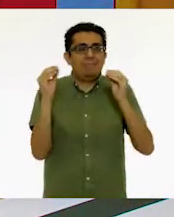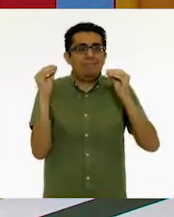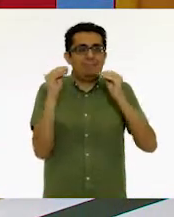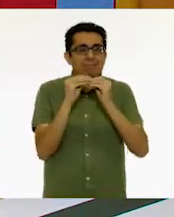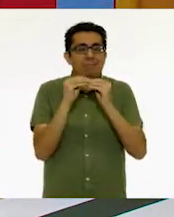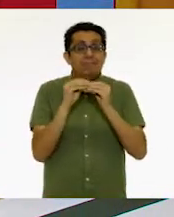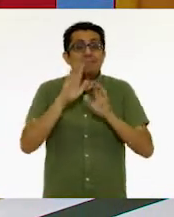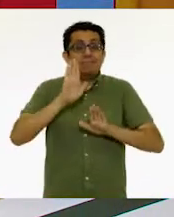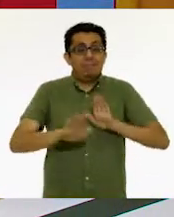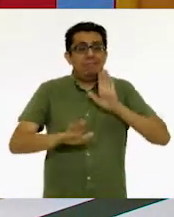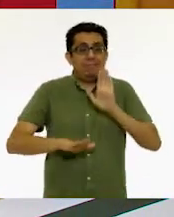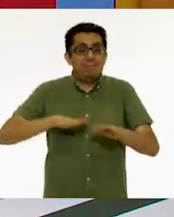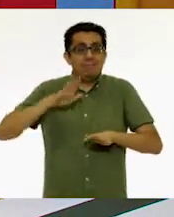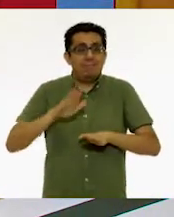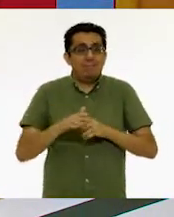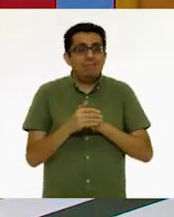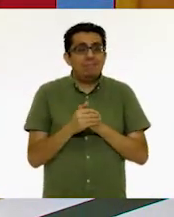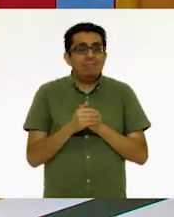pica.